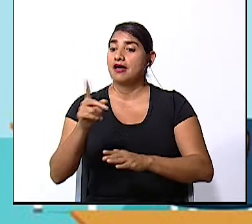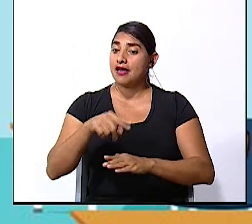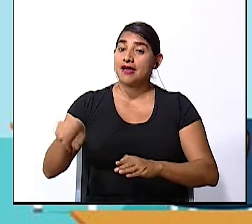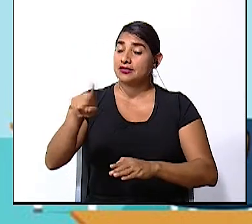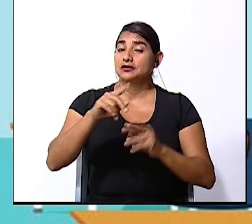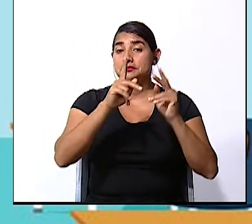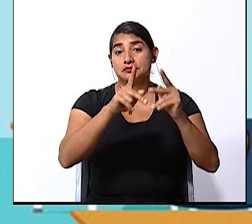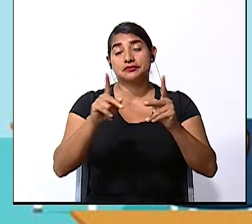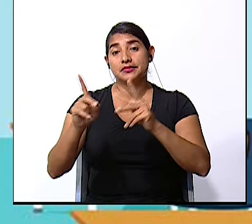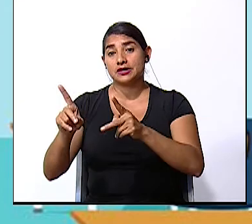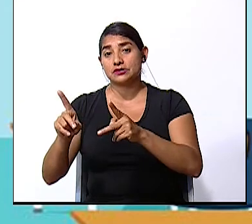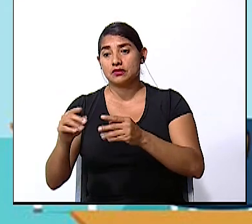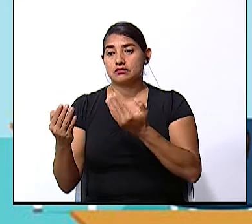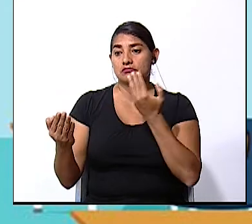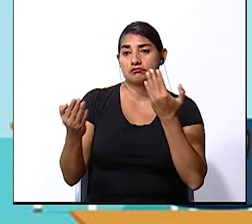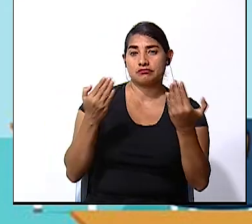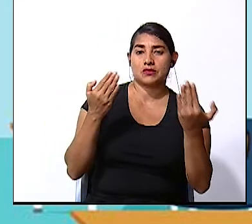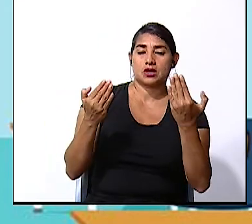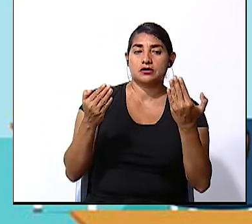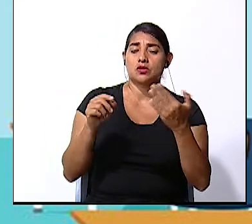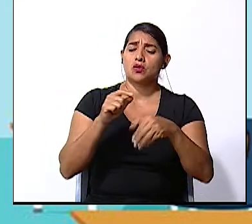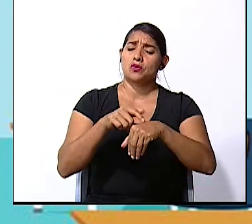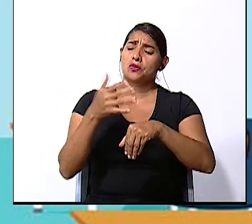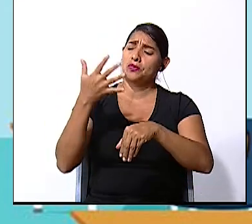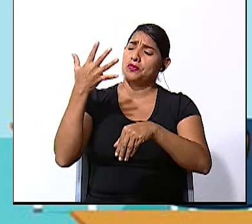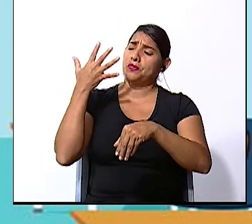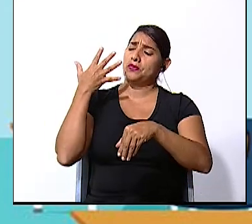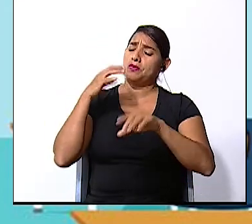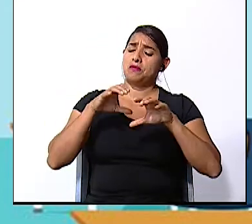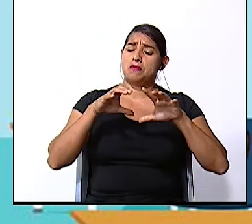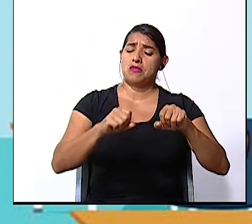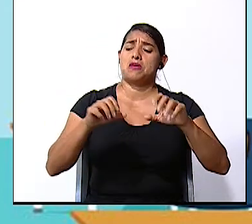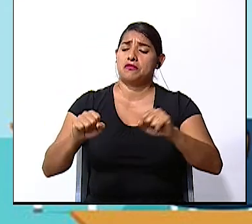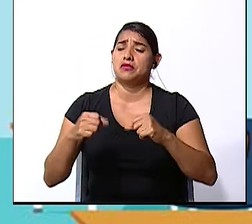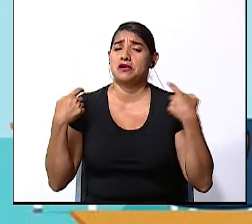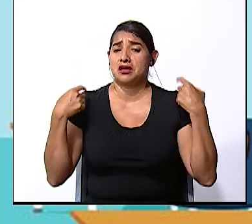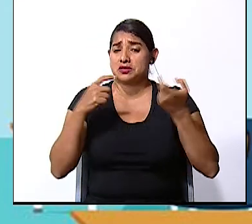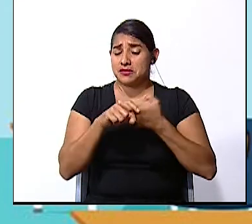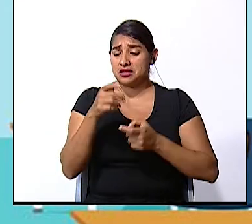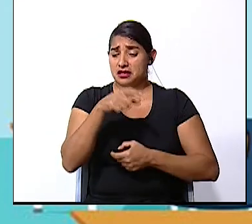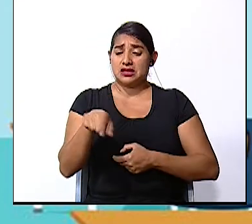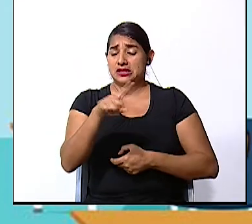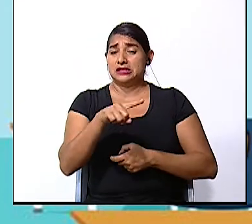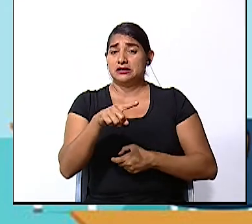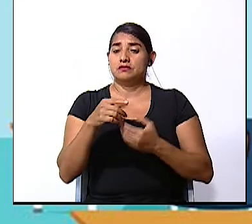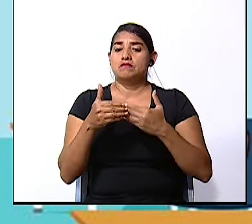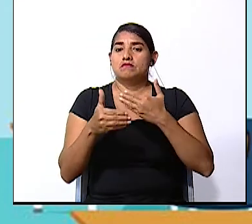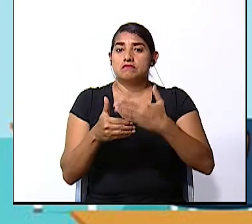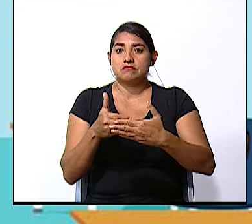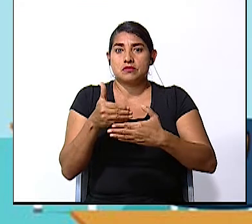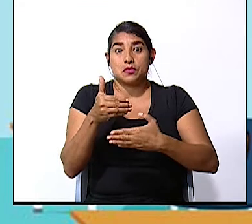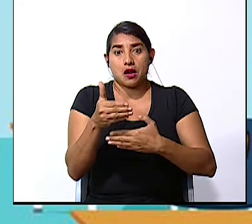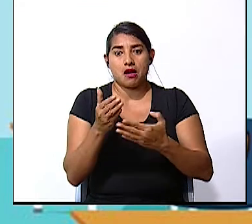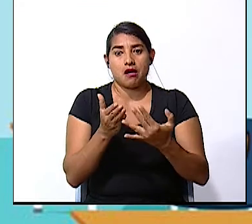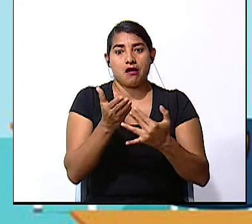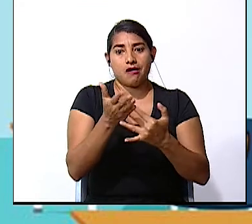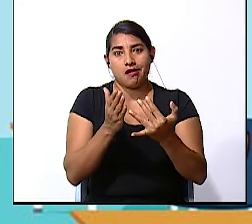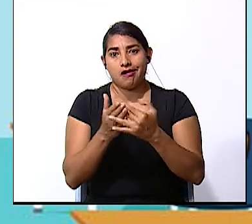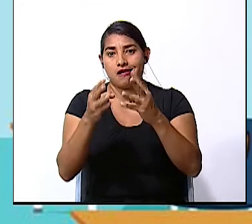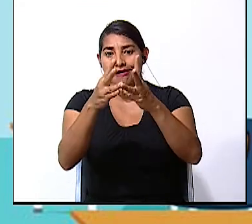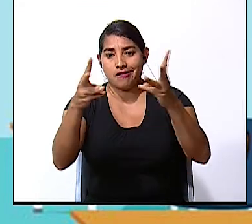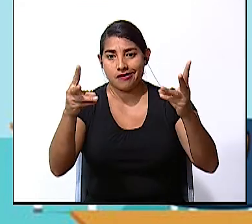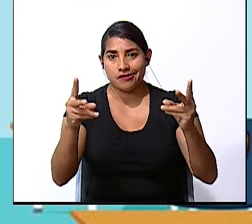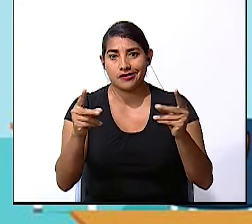Estas personas, en comparación con aquella época colonial, fueron teniendo mayor acceso a la